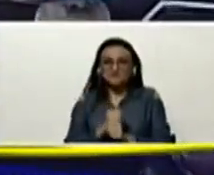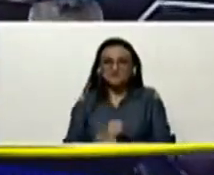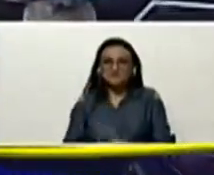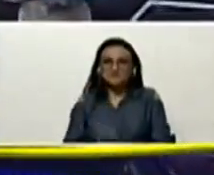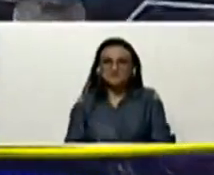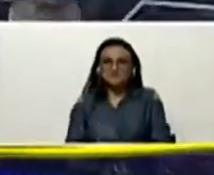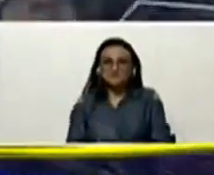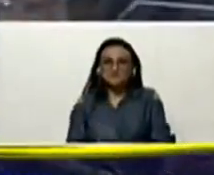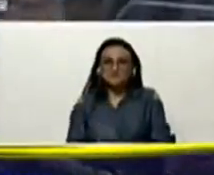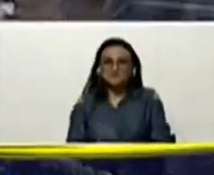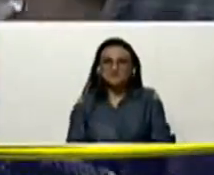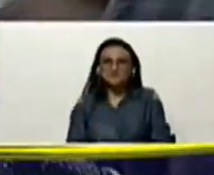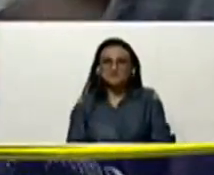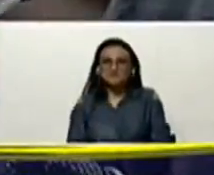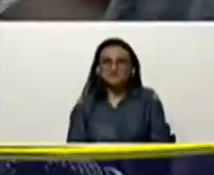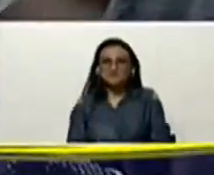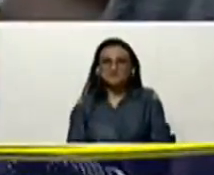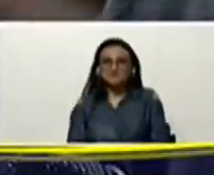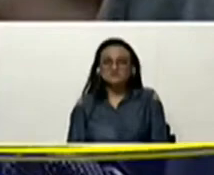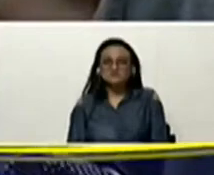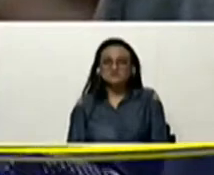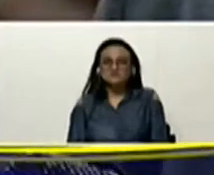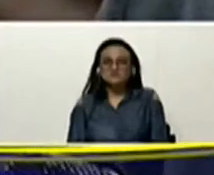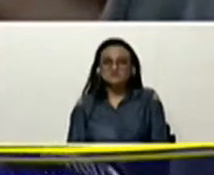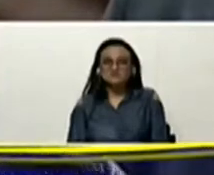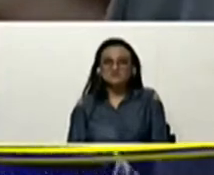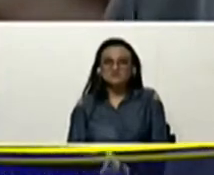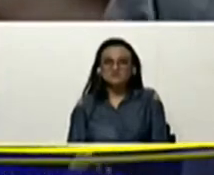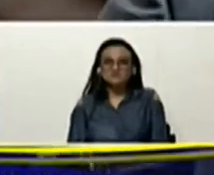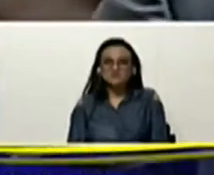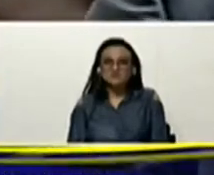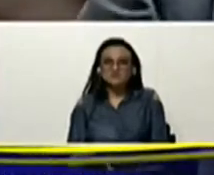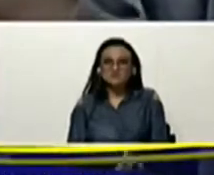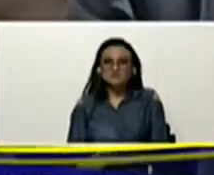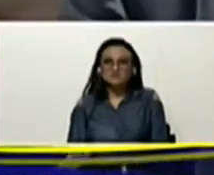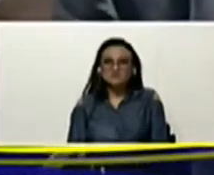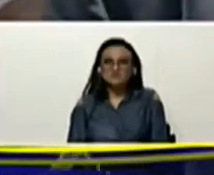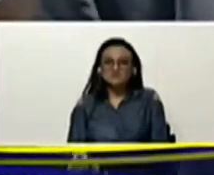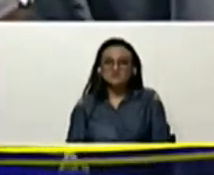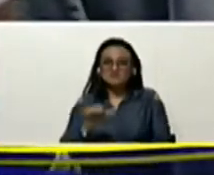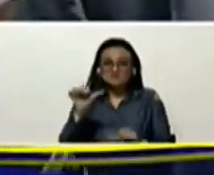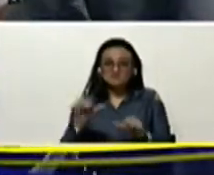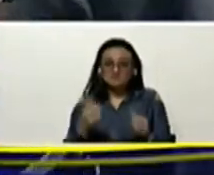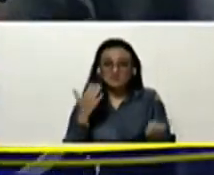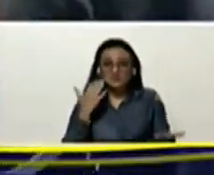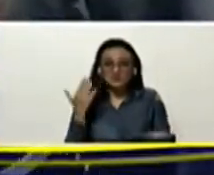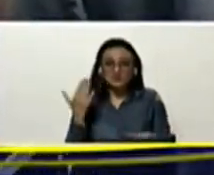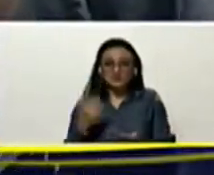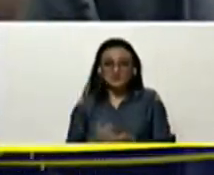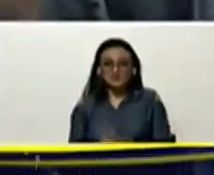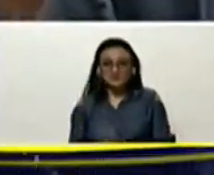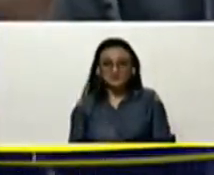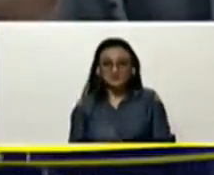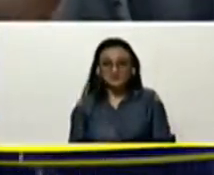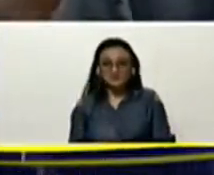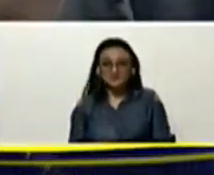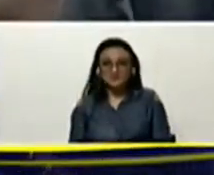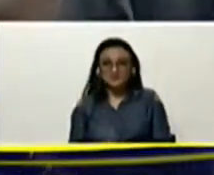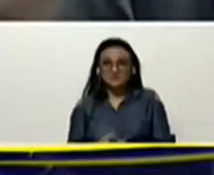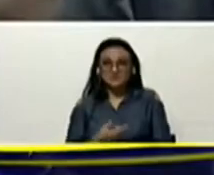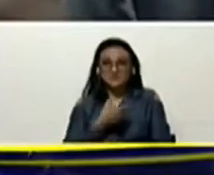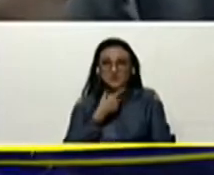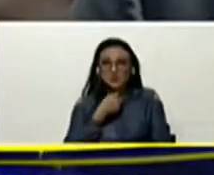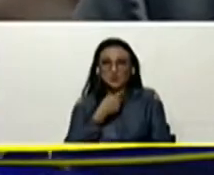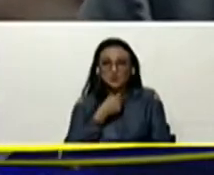tú en ese segmento. Y bueno, presidente, y usted, ¿no? Me gustó